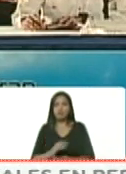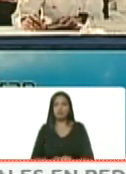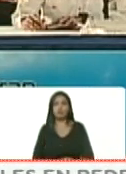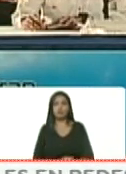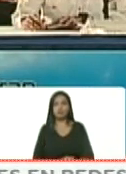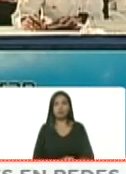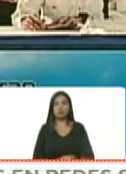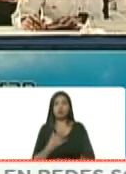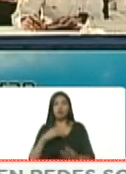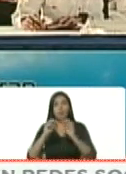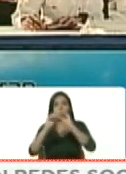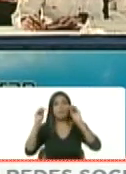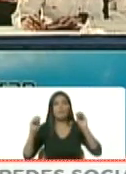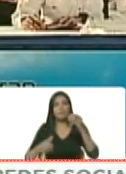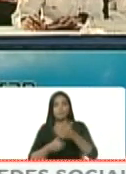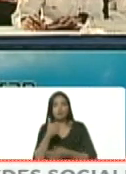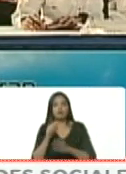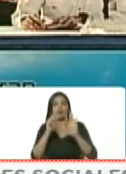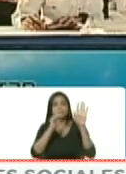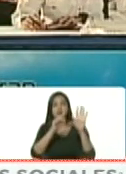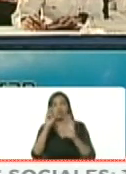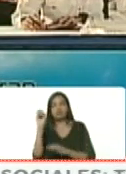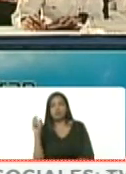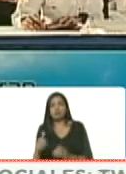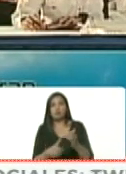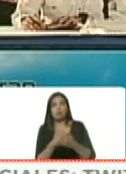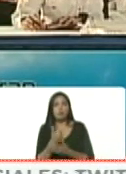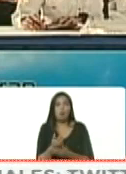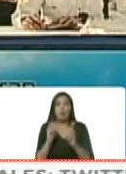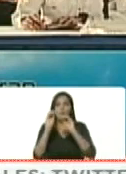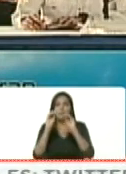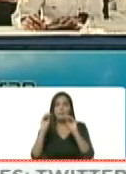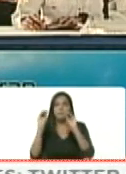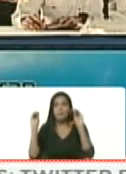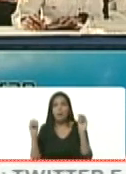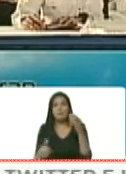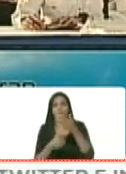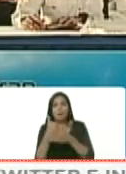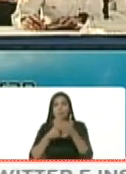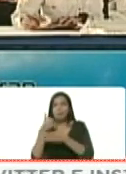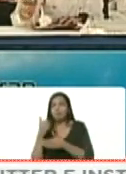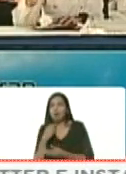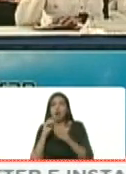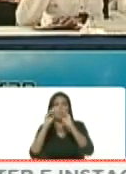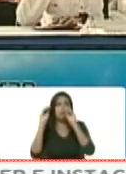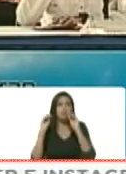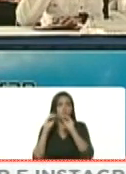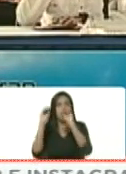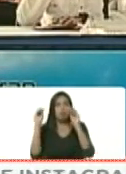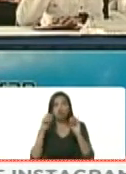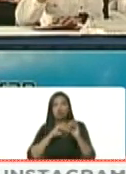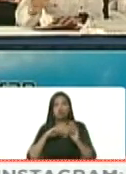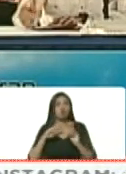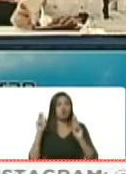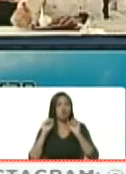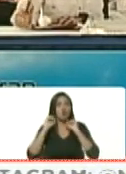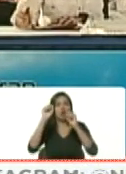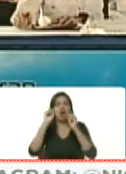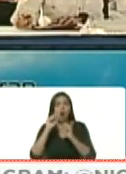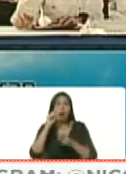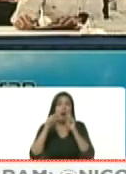Yo he convocado más de 600 veces el diálogo nacional. Hemos logrado parcialmente en